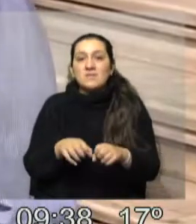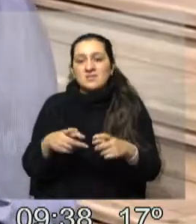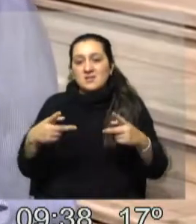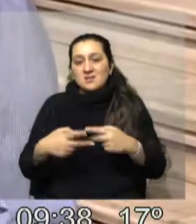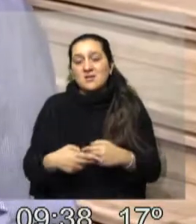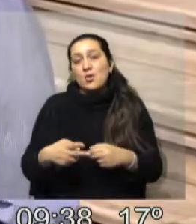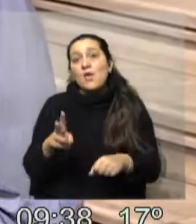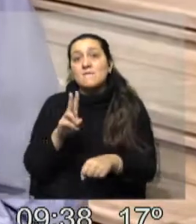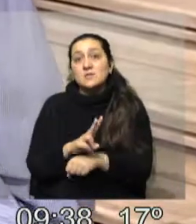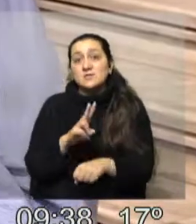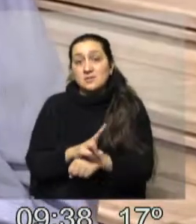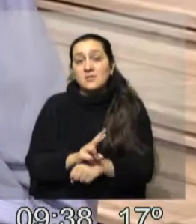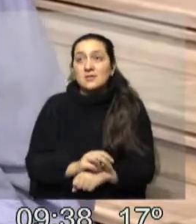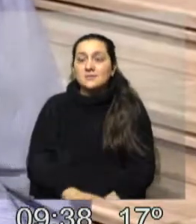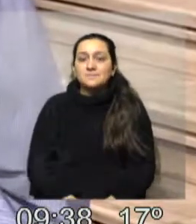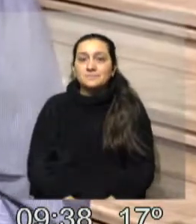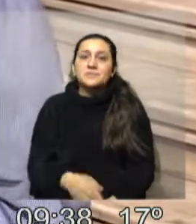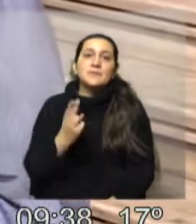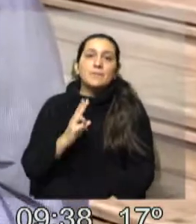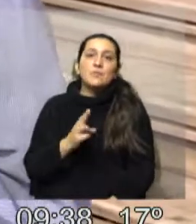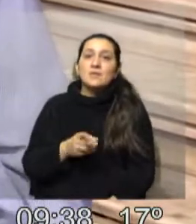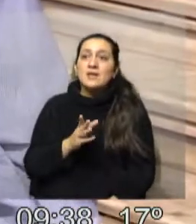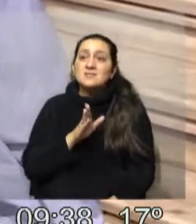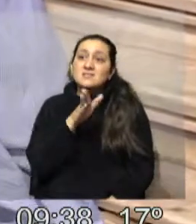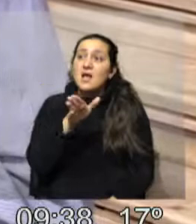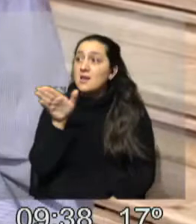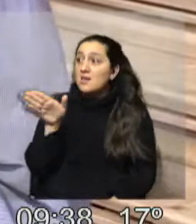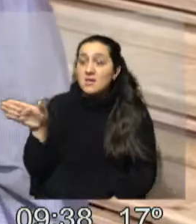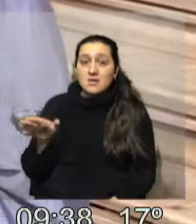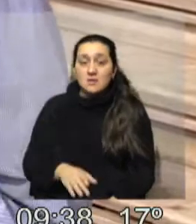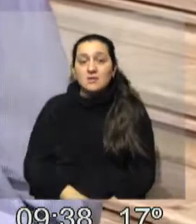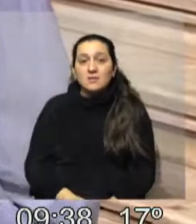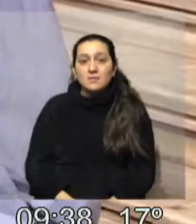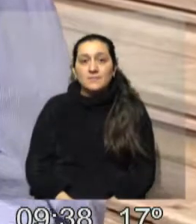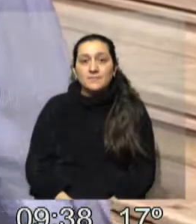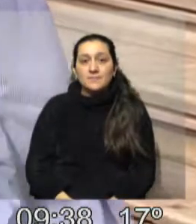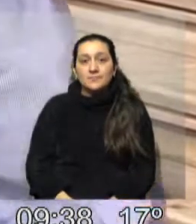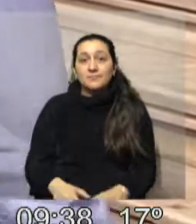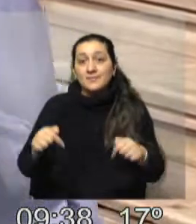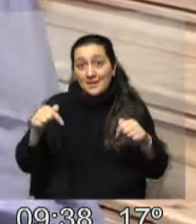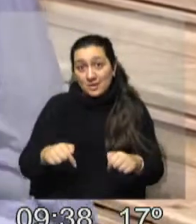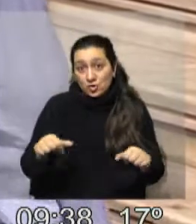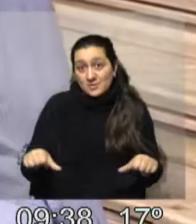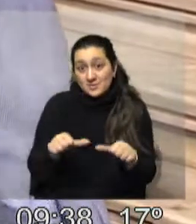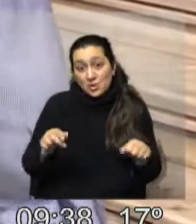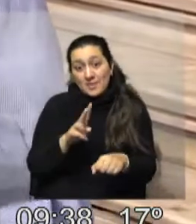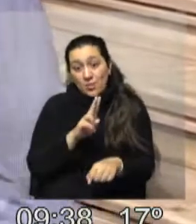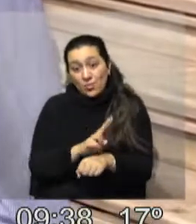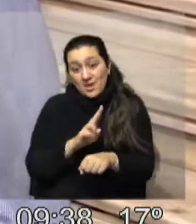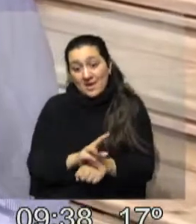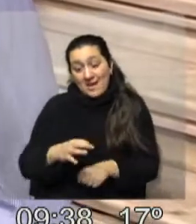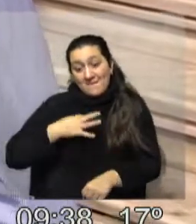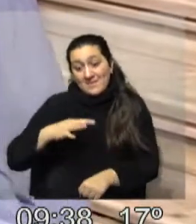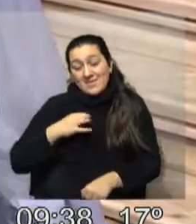restringieron las visitas, se prohibían salidas, se prohibieron salidas durante los brotes. Esto que se hizo para cuidar la vida biológica